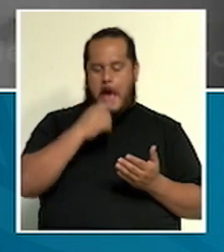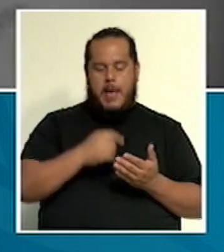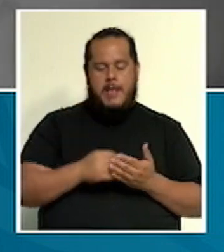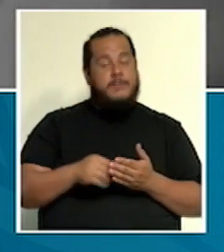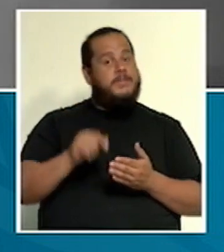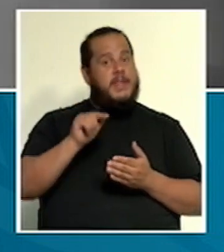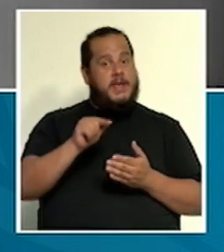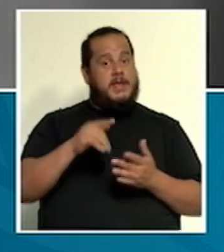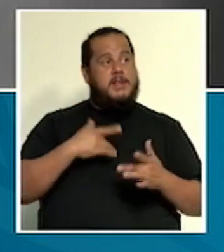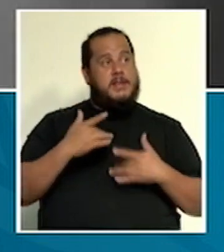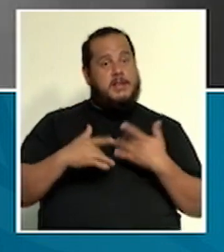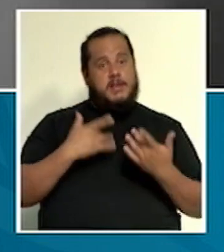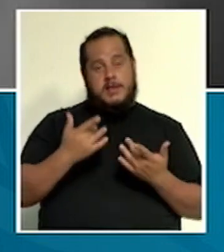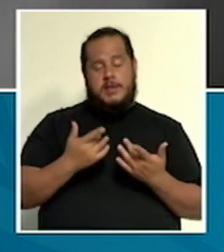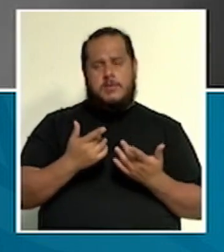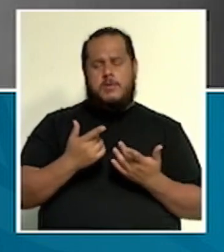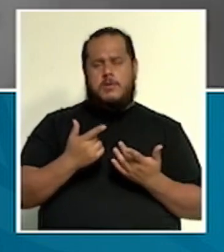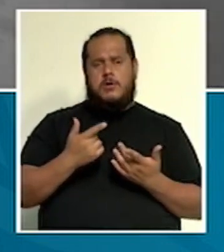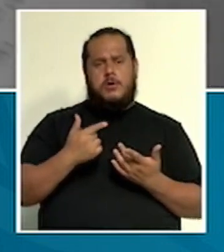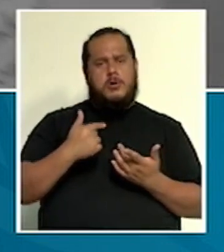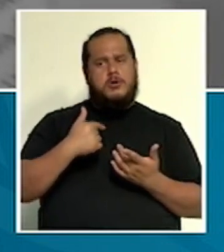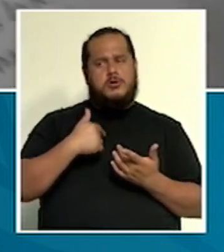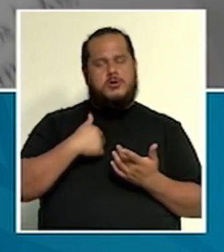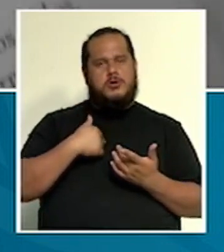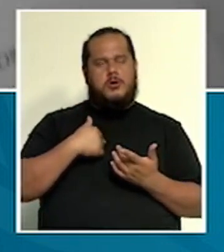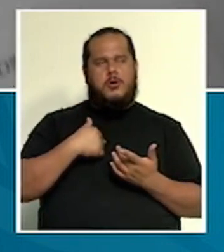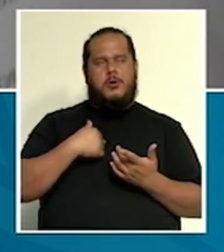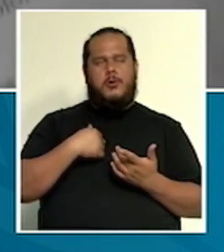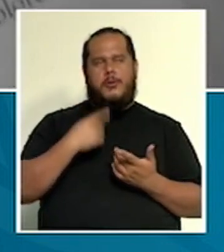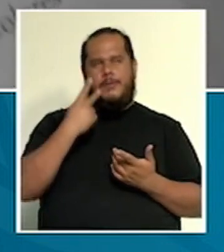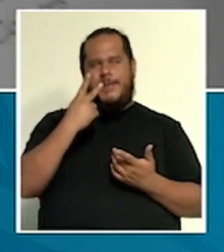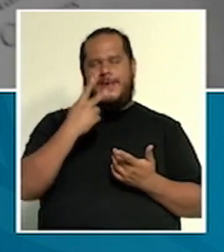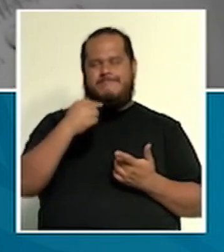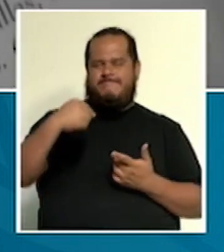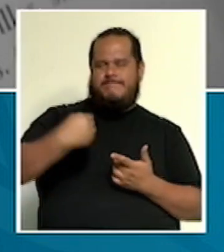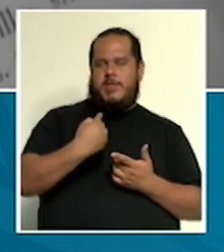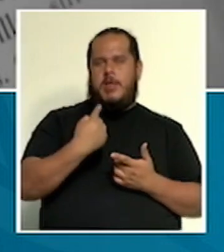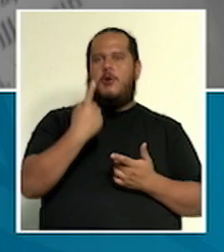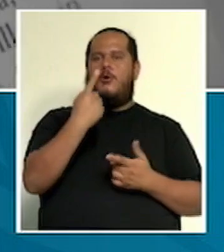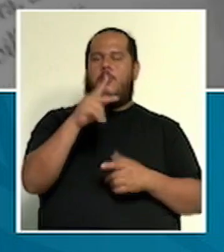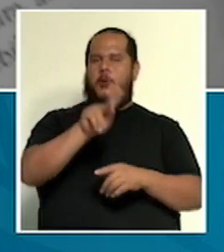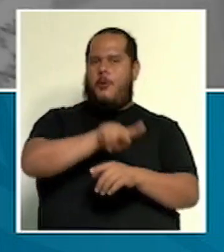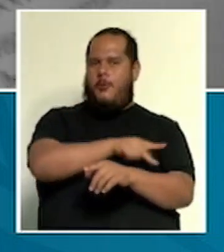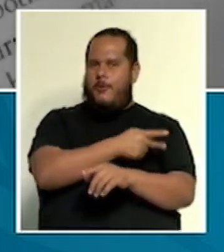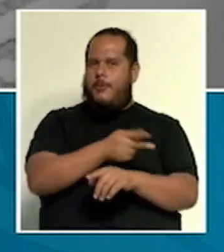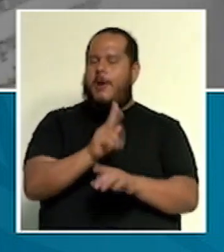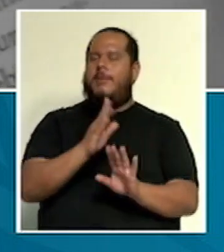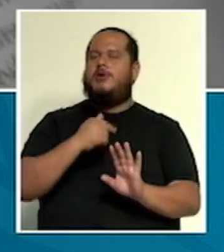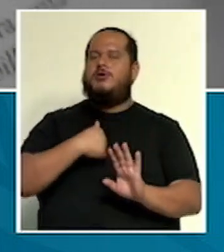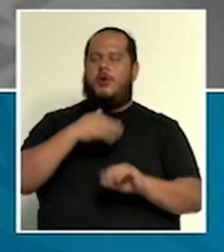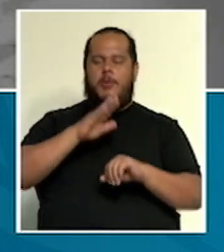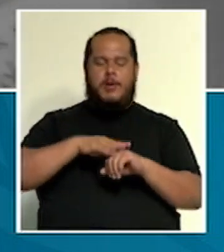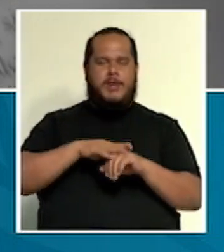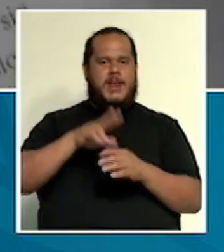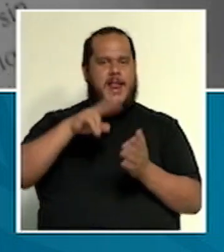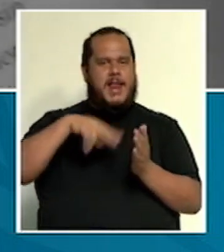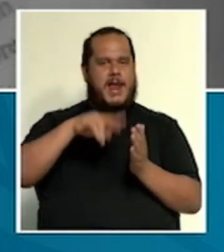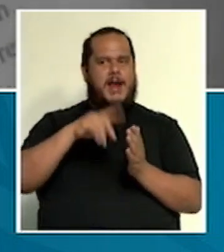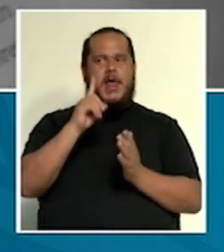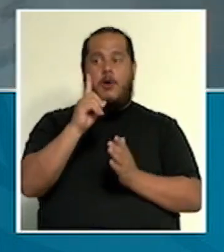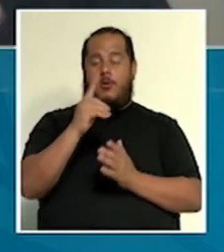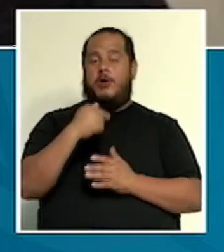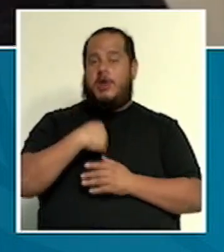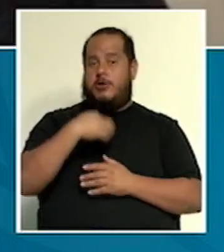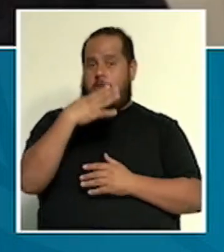en ese sentido yo lo había amenazado con un poema. Me voy a permitir leerle uno que creo